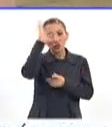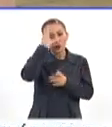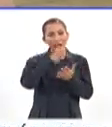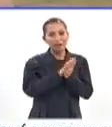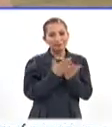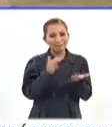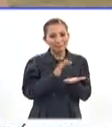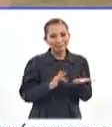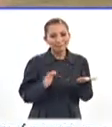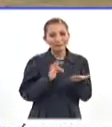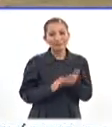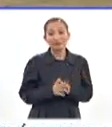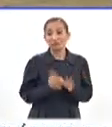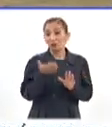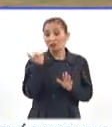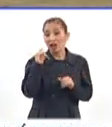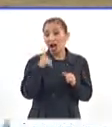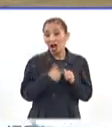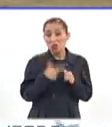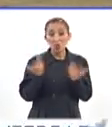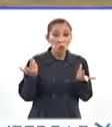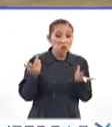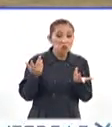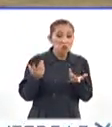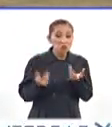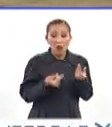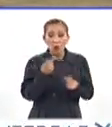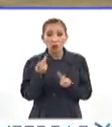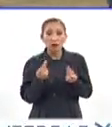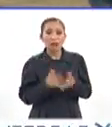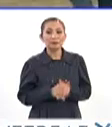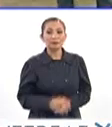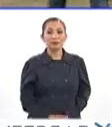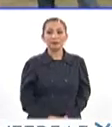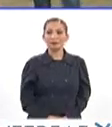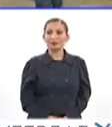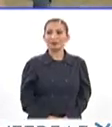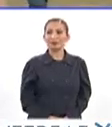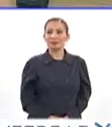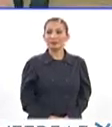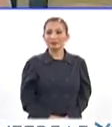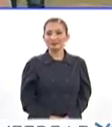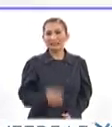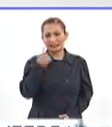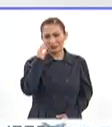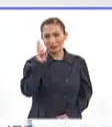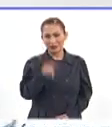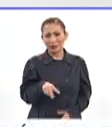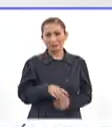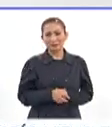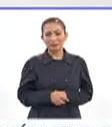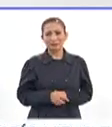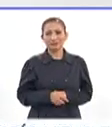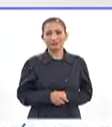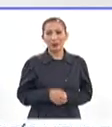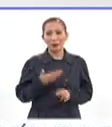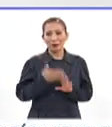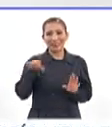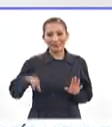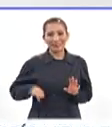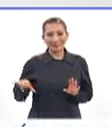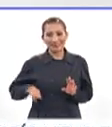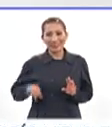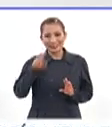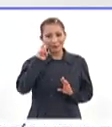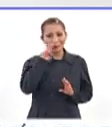cultura. No sé si tengas alguna otra pregunta. Pues sí, mira, realmente muy interesante